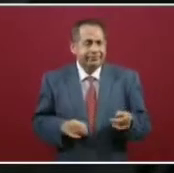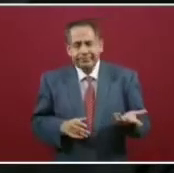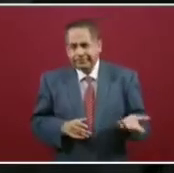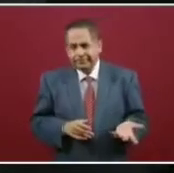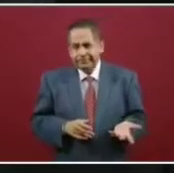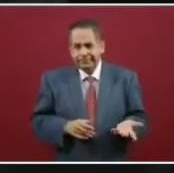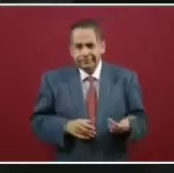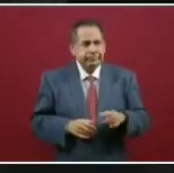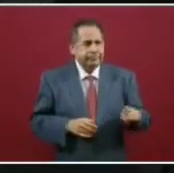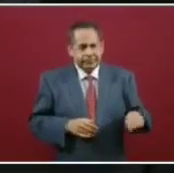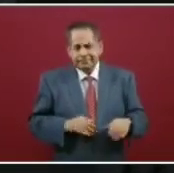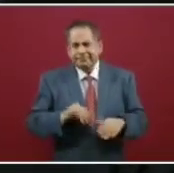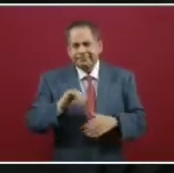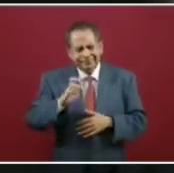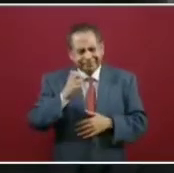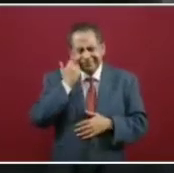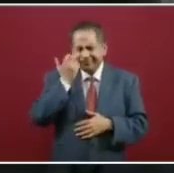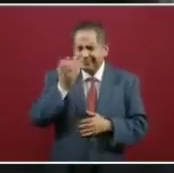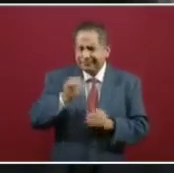¿Cómo no van a querer